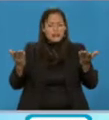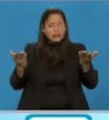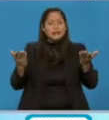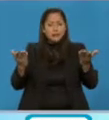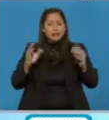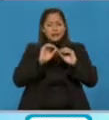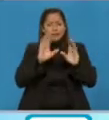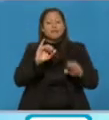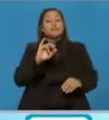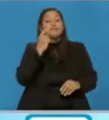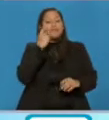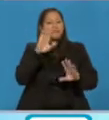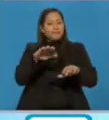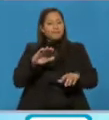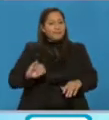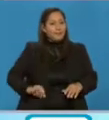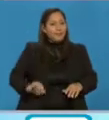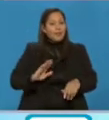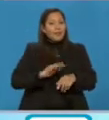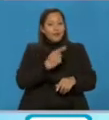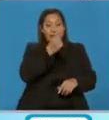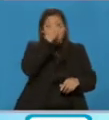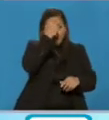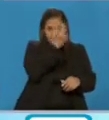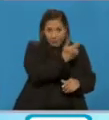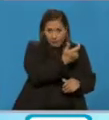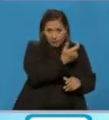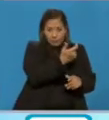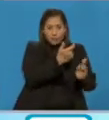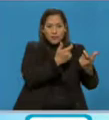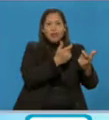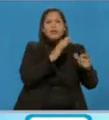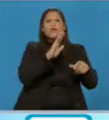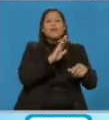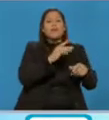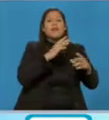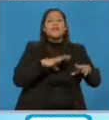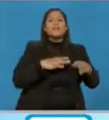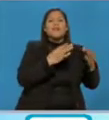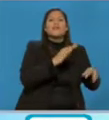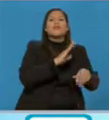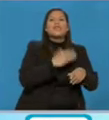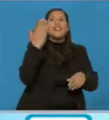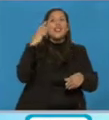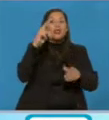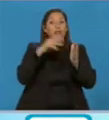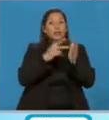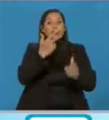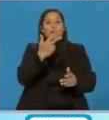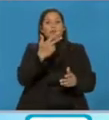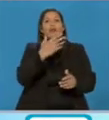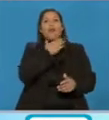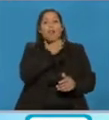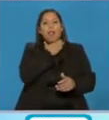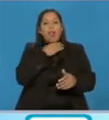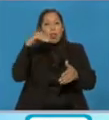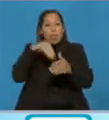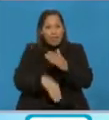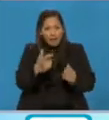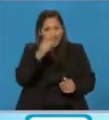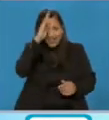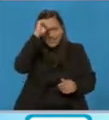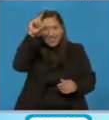esto es interesantísimo porque además el Bitcoin nace posterior a la crisis financiera que hay en 2008, el boom del .com, todo